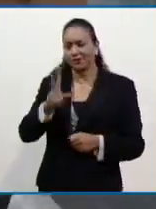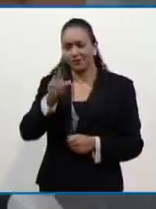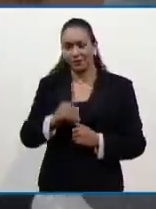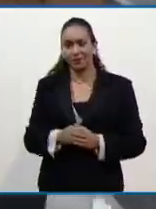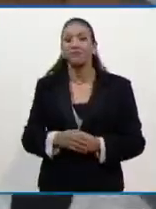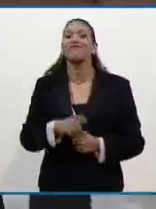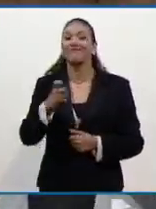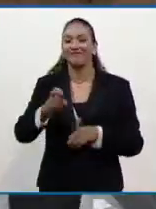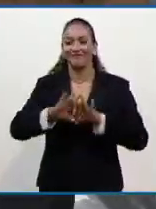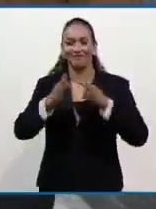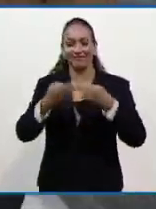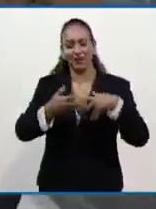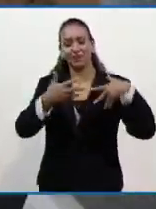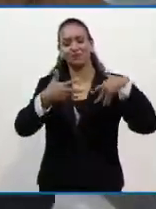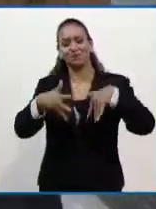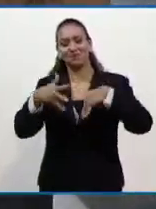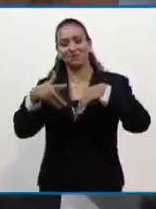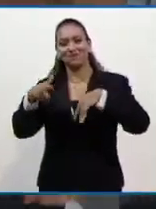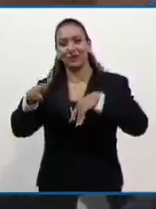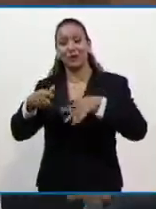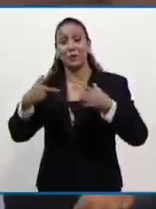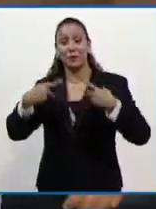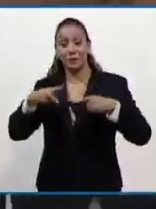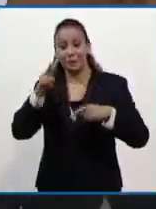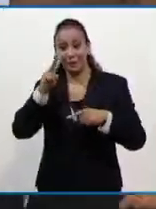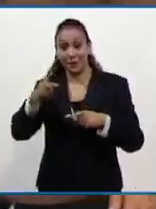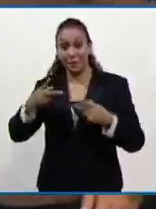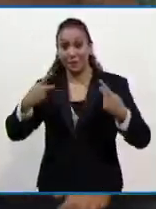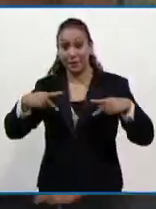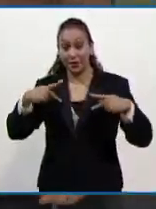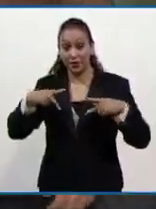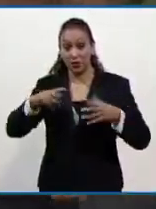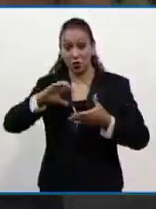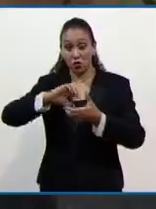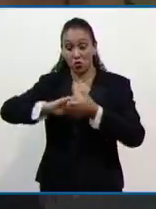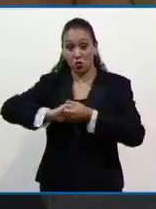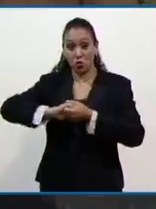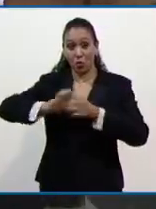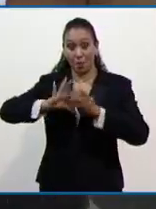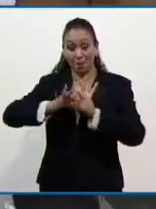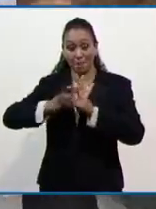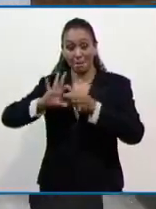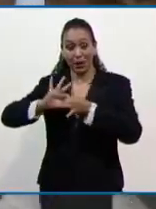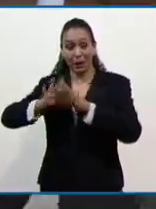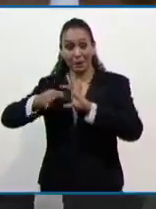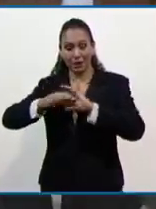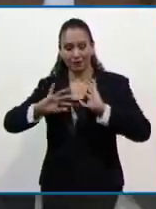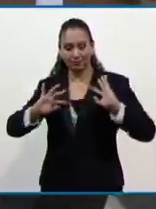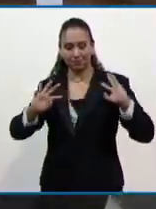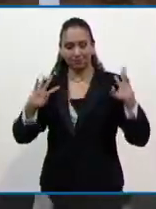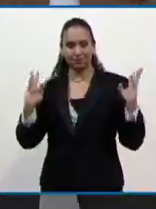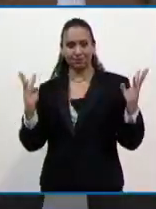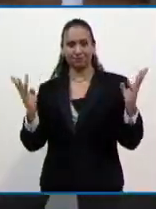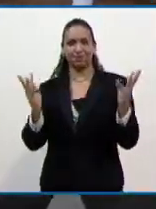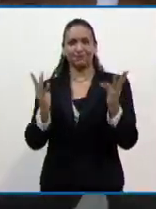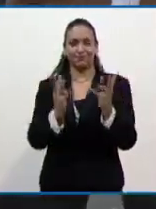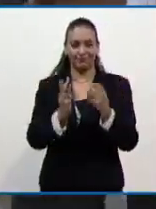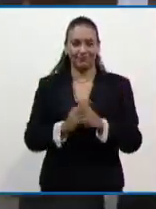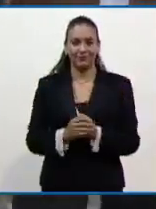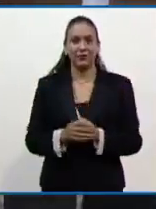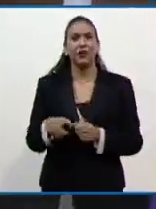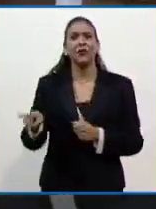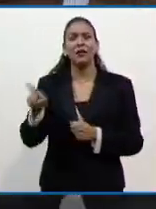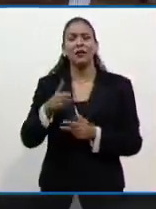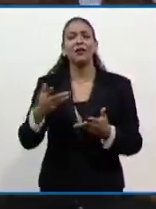cabo precisamente la cadena humana conformada por estudiantes y por trabajadores del Poder Judicial, quienes se